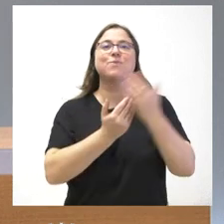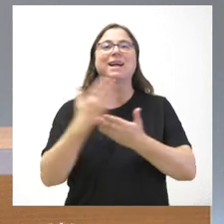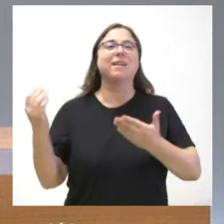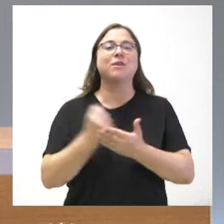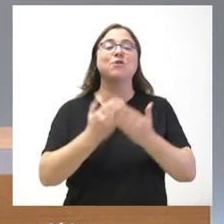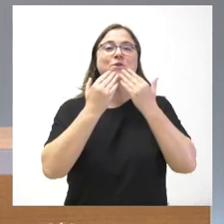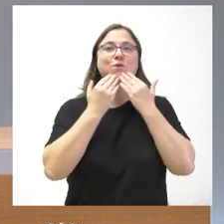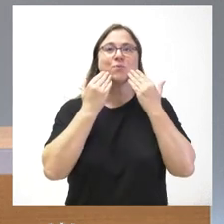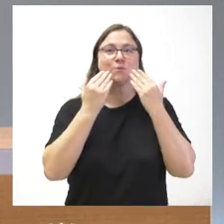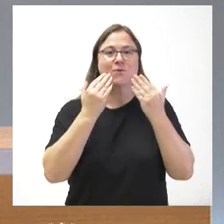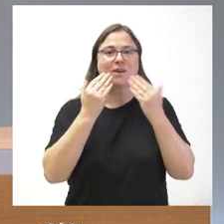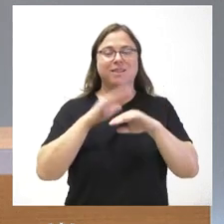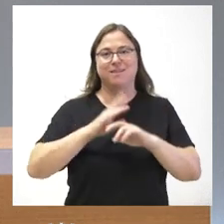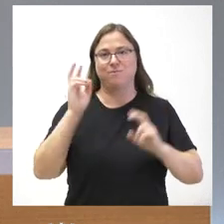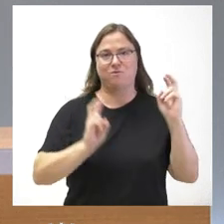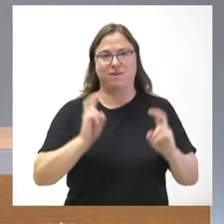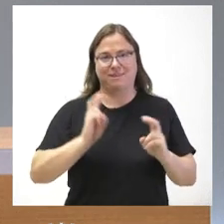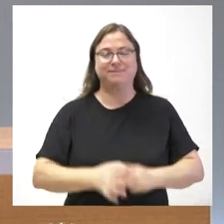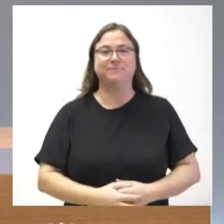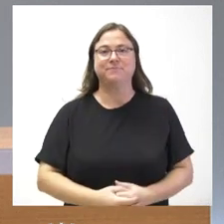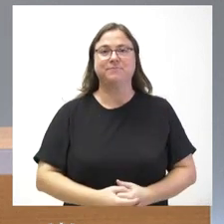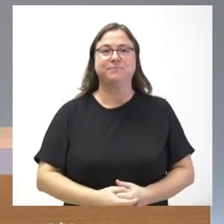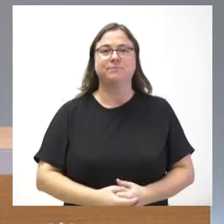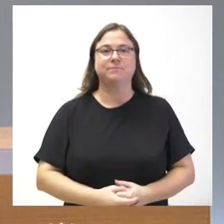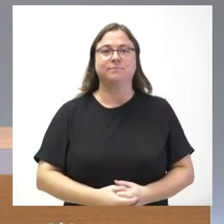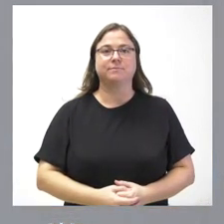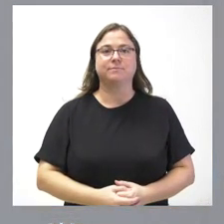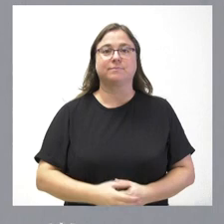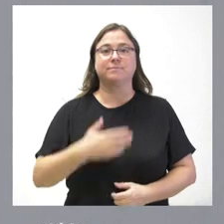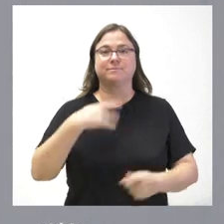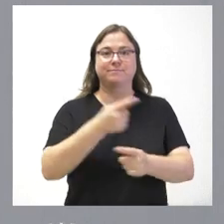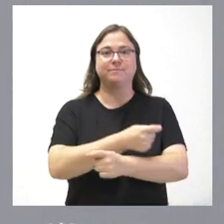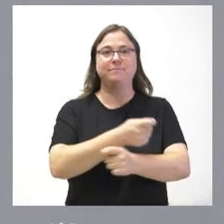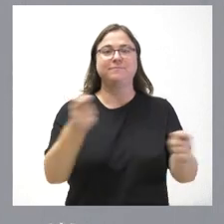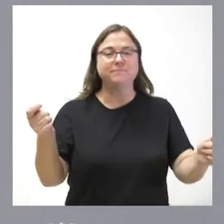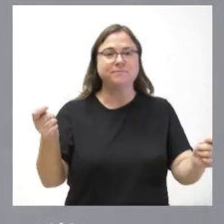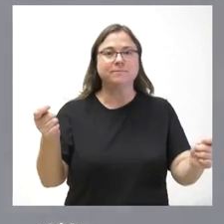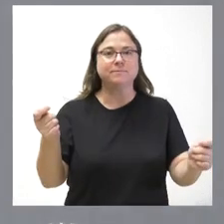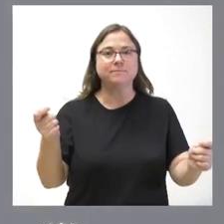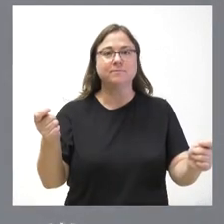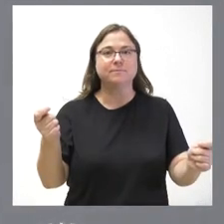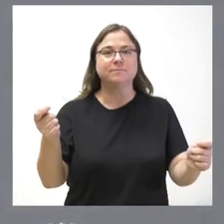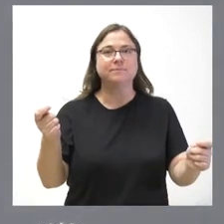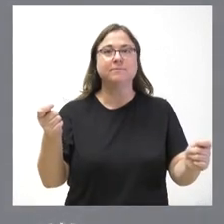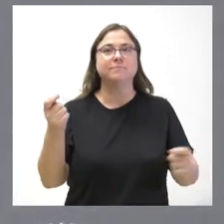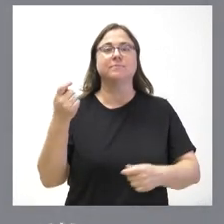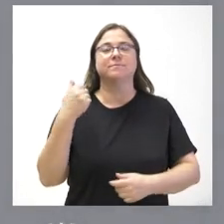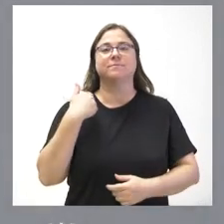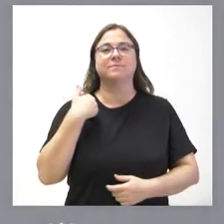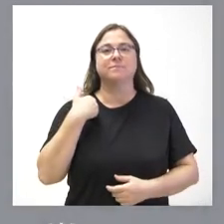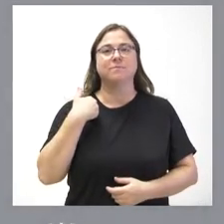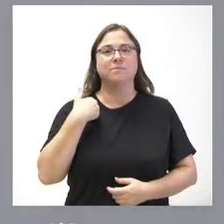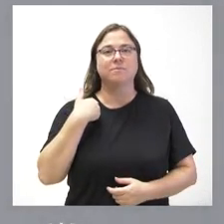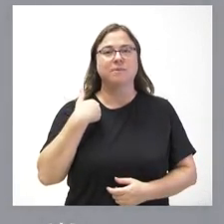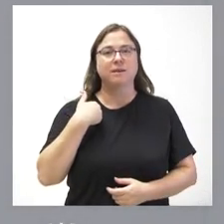y muchas gracias por su presencia hemos repartido ya Ana el pues comenzamos